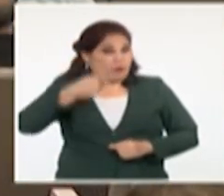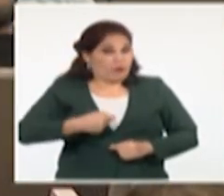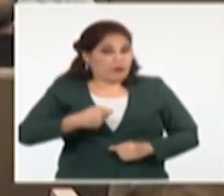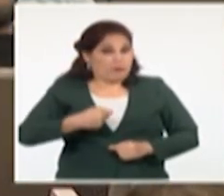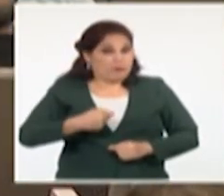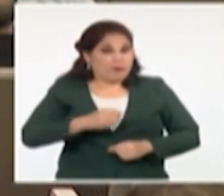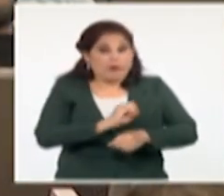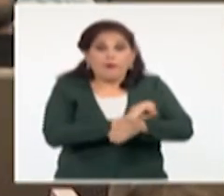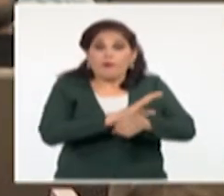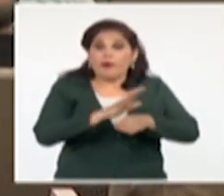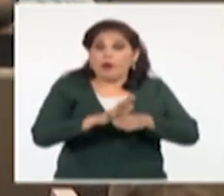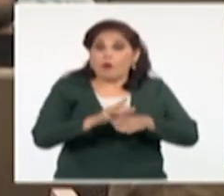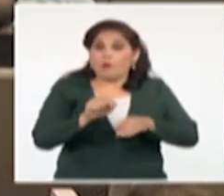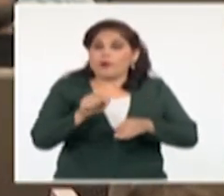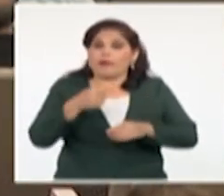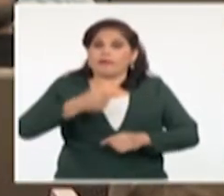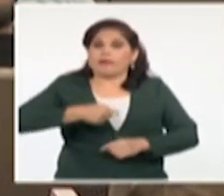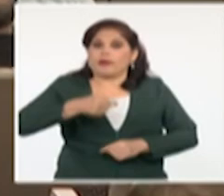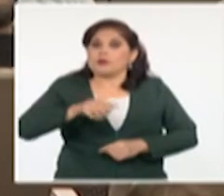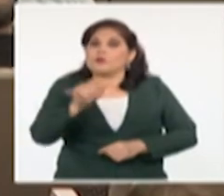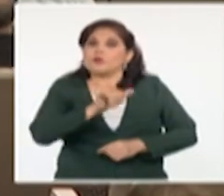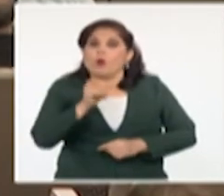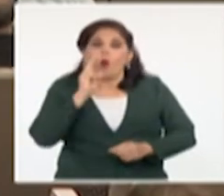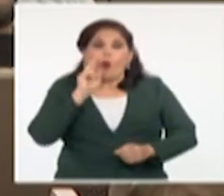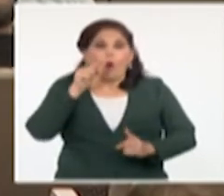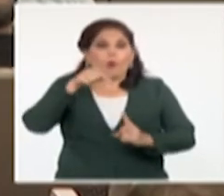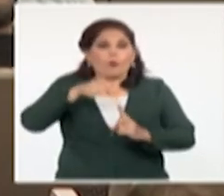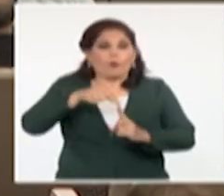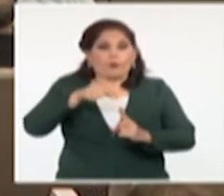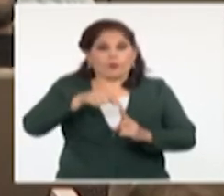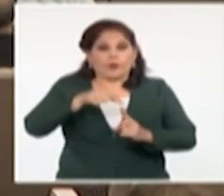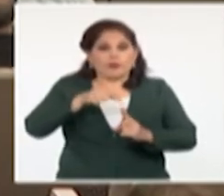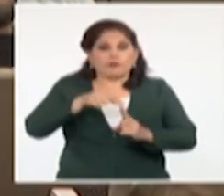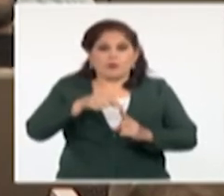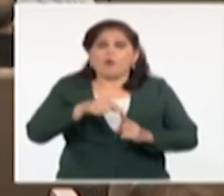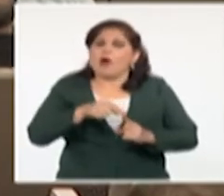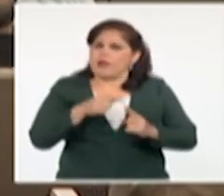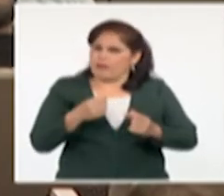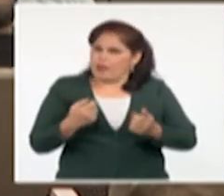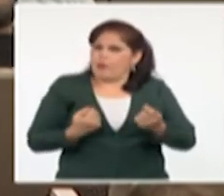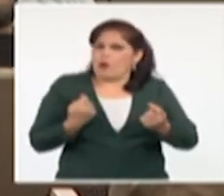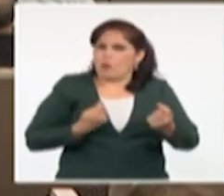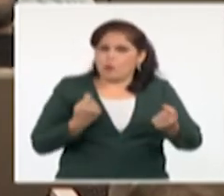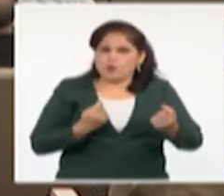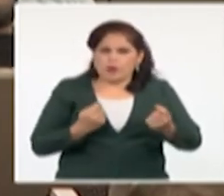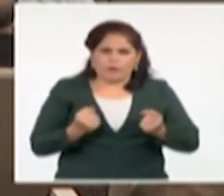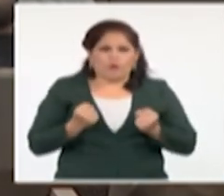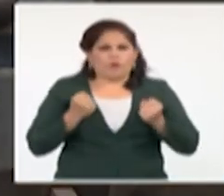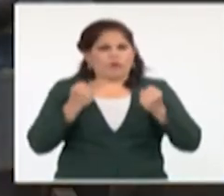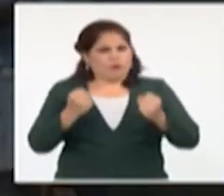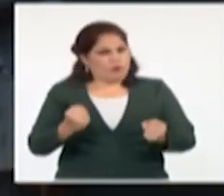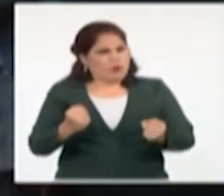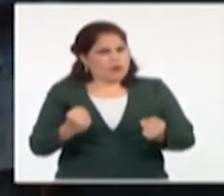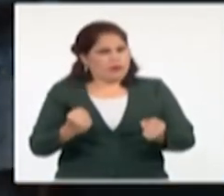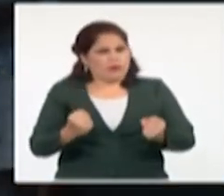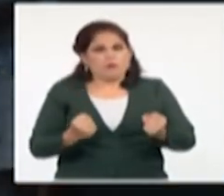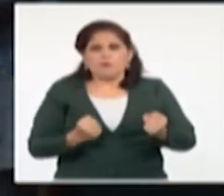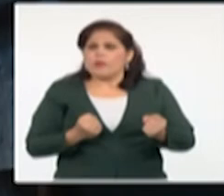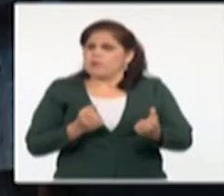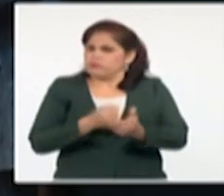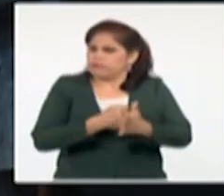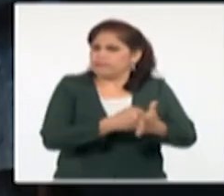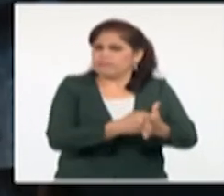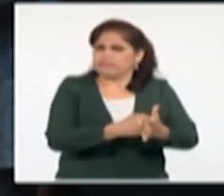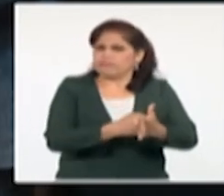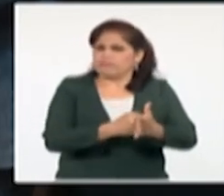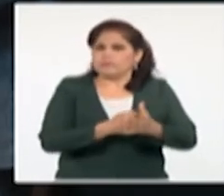arte tiene no solo el derecho, sino la misión de ser provocadora, arriesgada, desafiante,